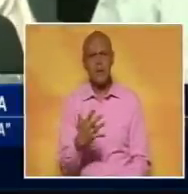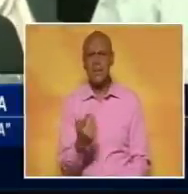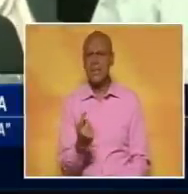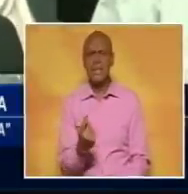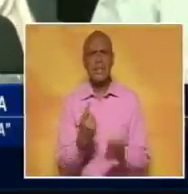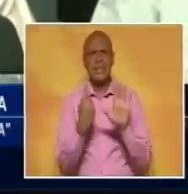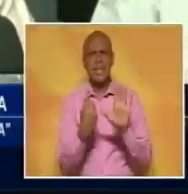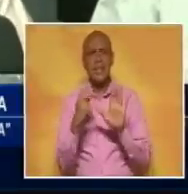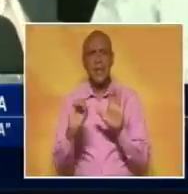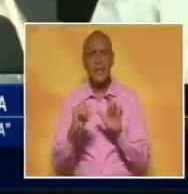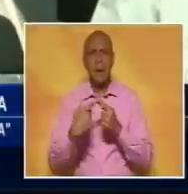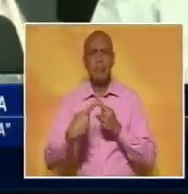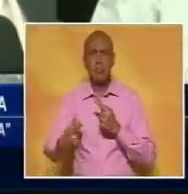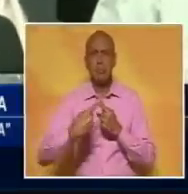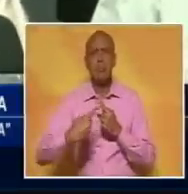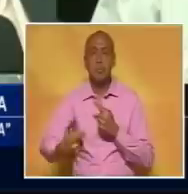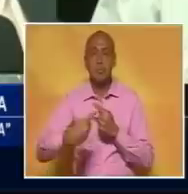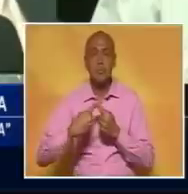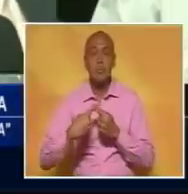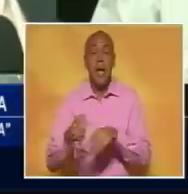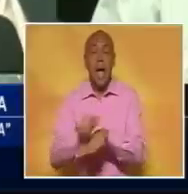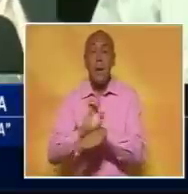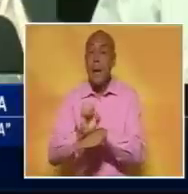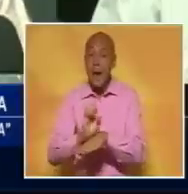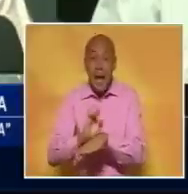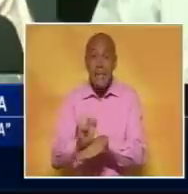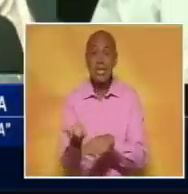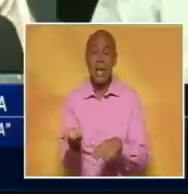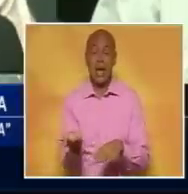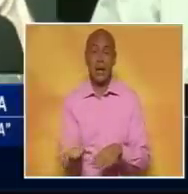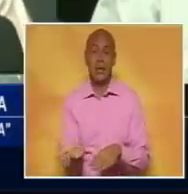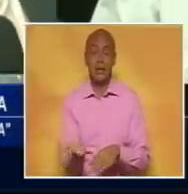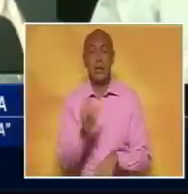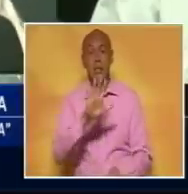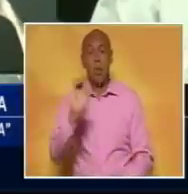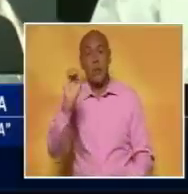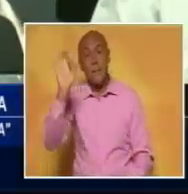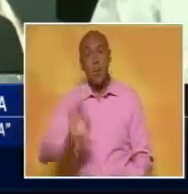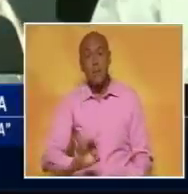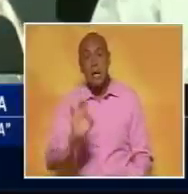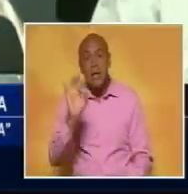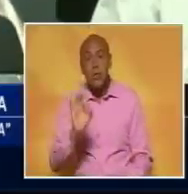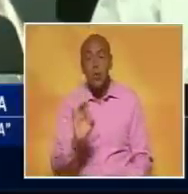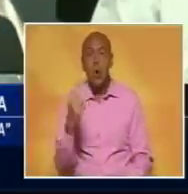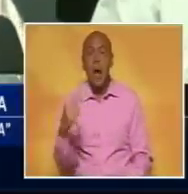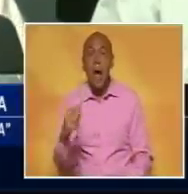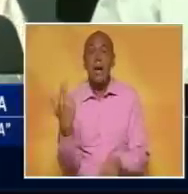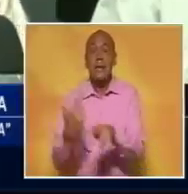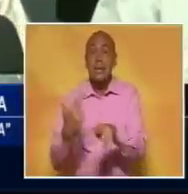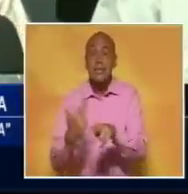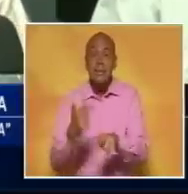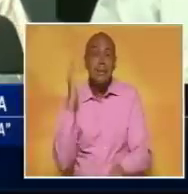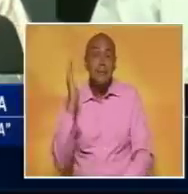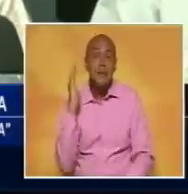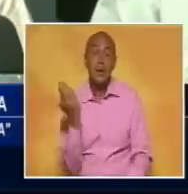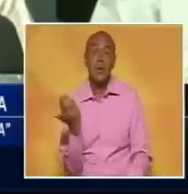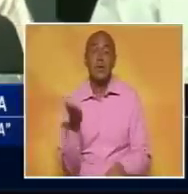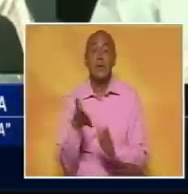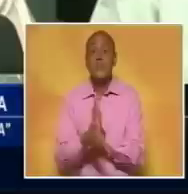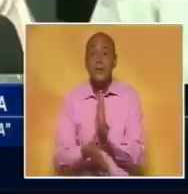60 traslados de emergencia, de los cuales el 50% quedó en condición de riesgo porque las